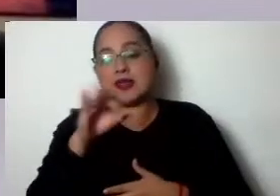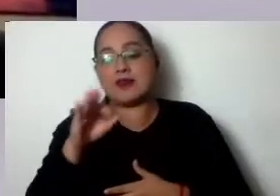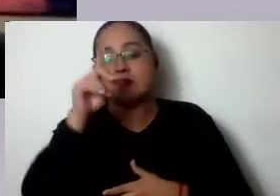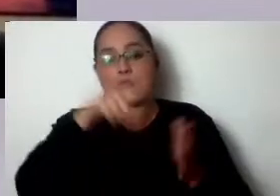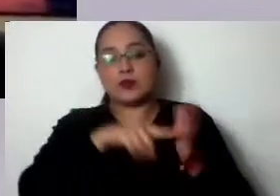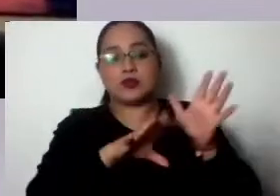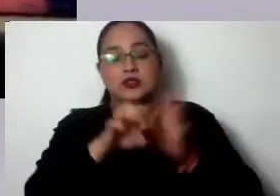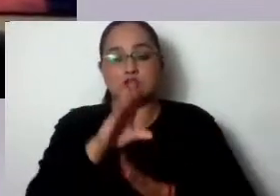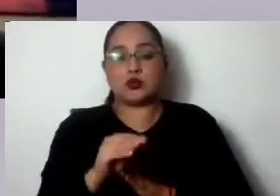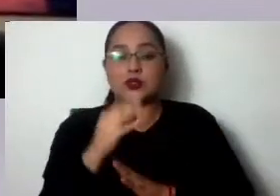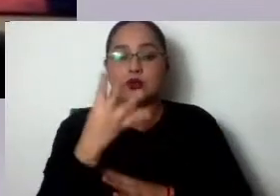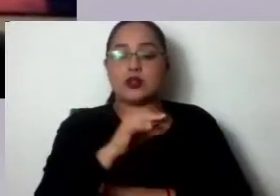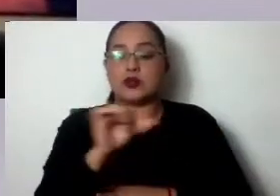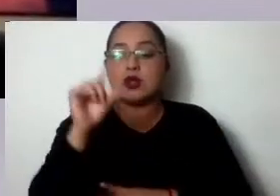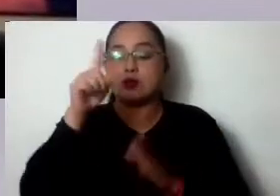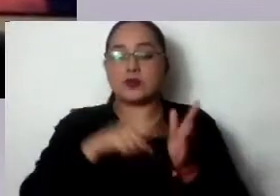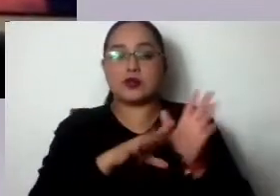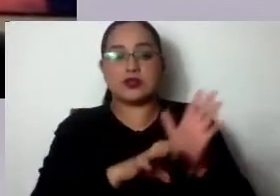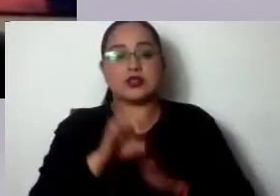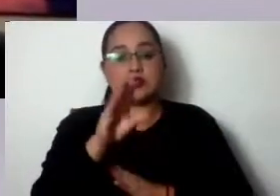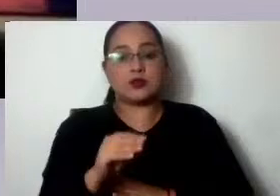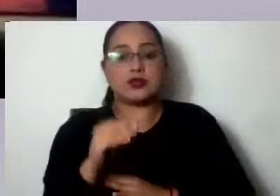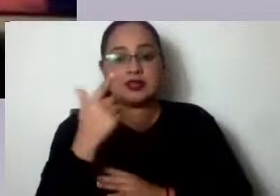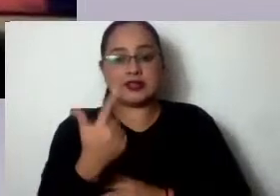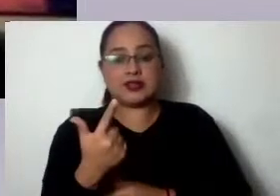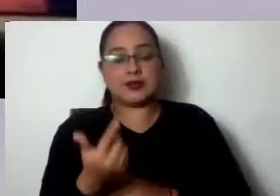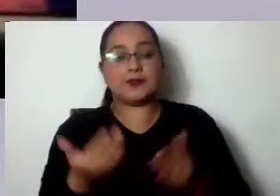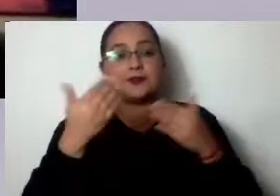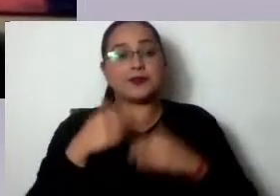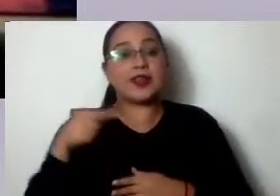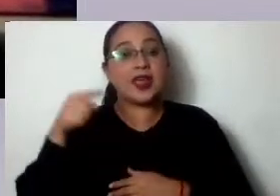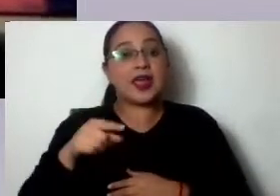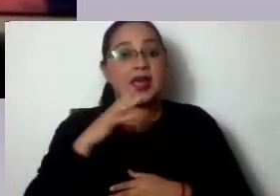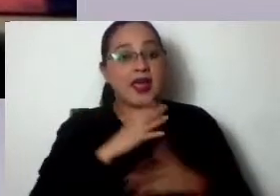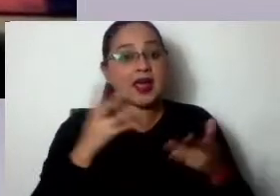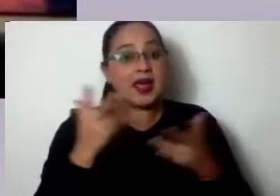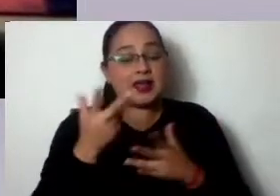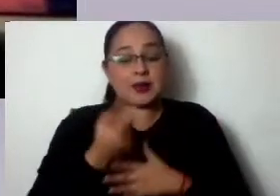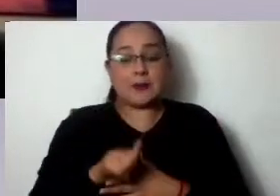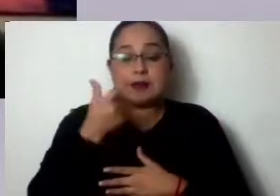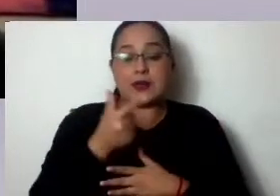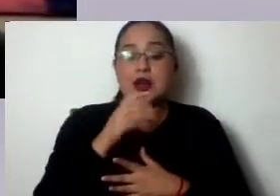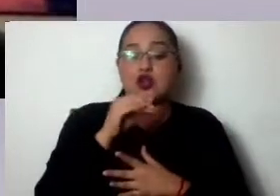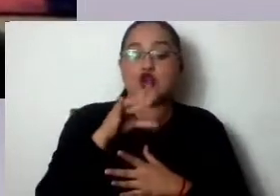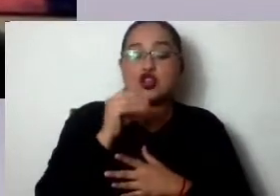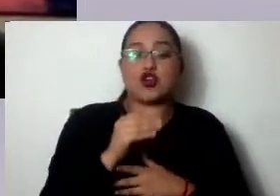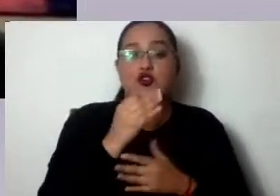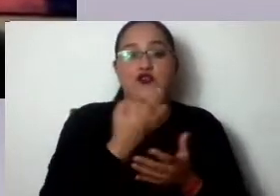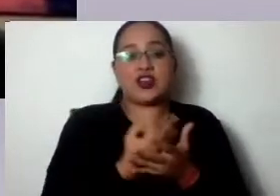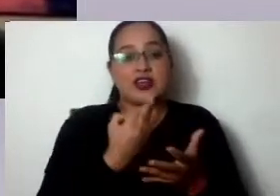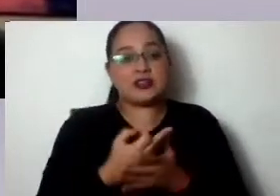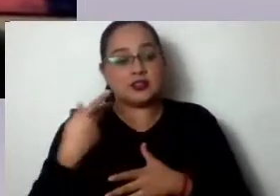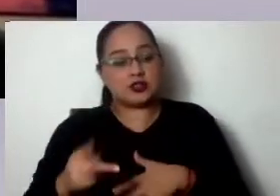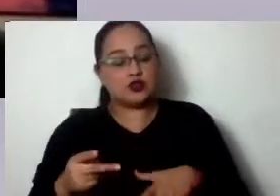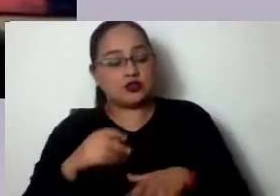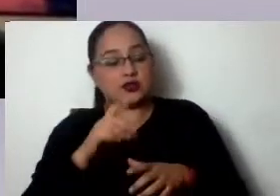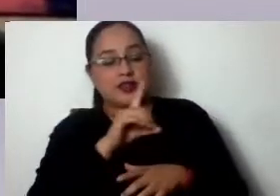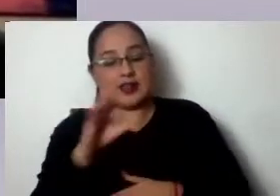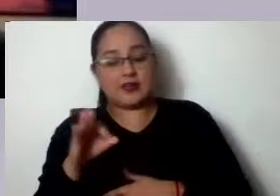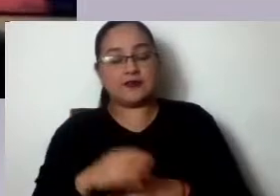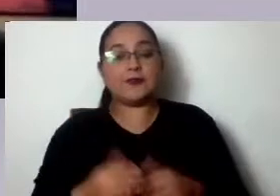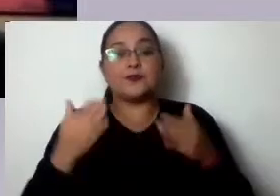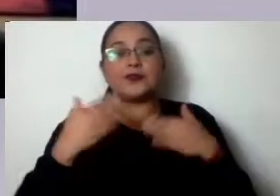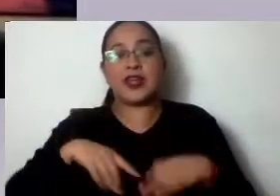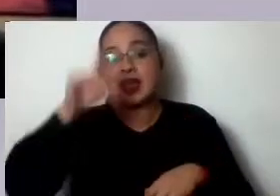1994 a 1997 cuando se elaboró el primer código financiero de la entidad fue asesora